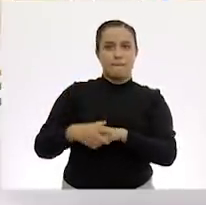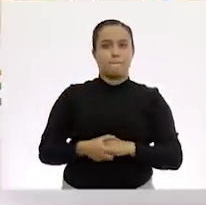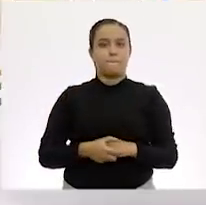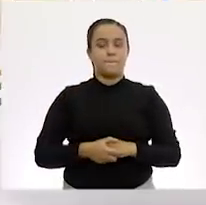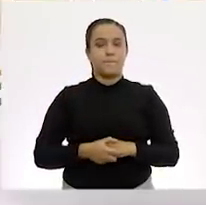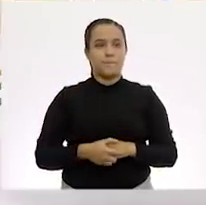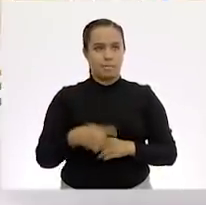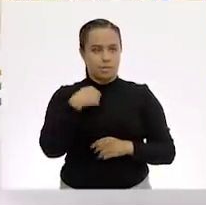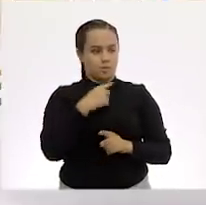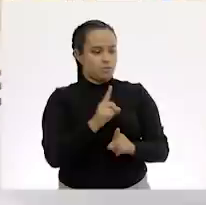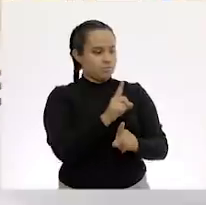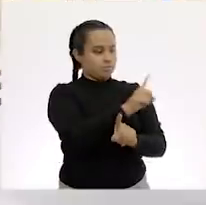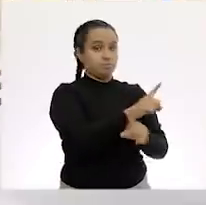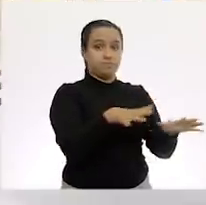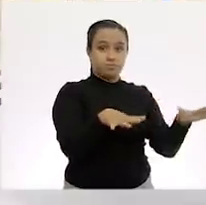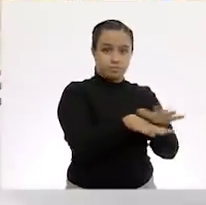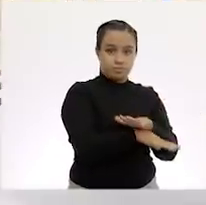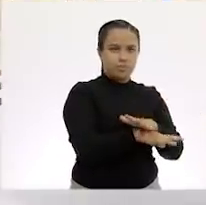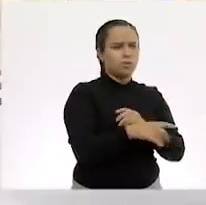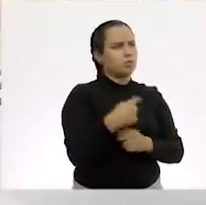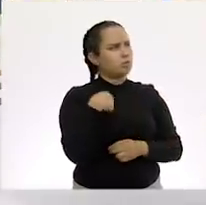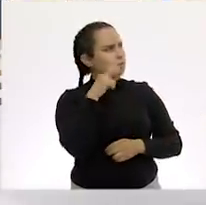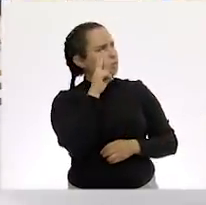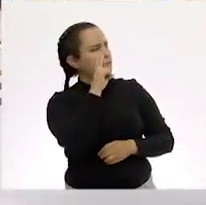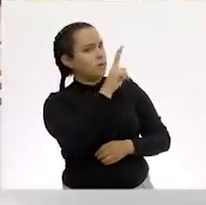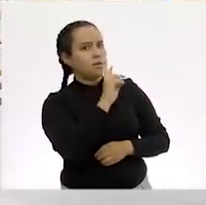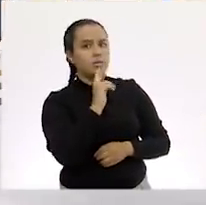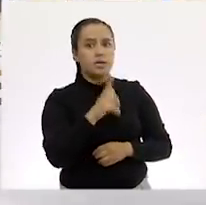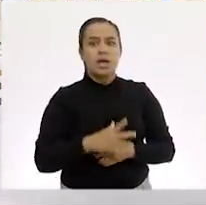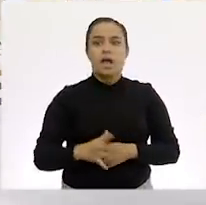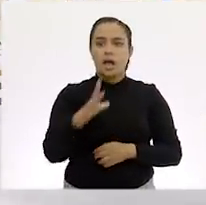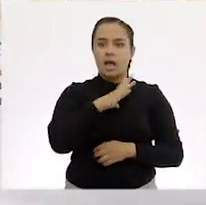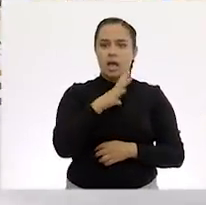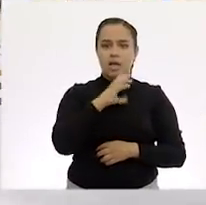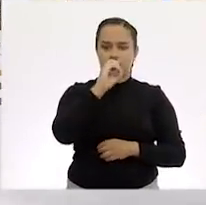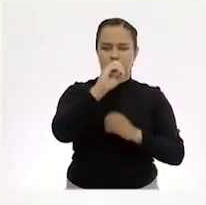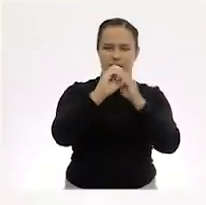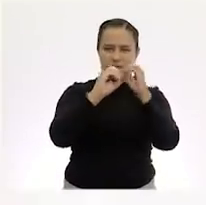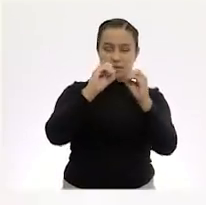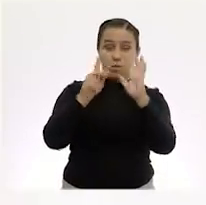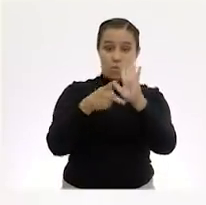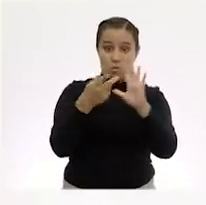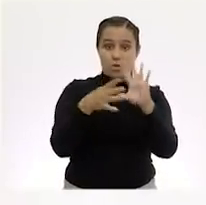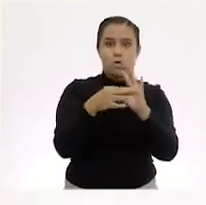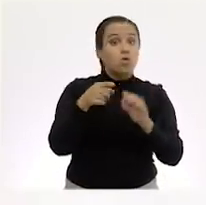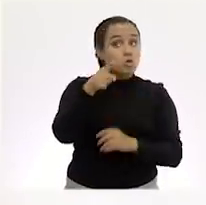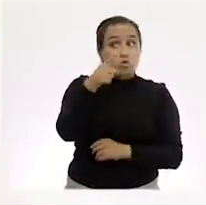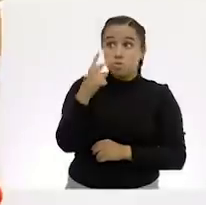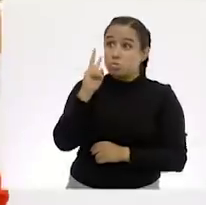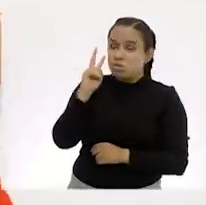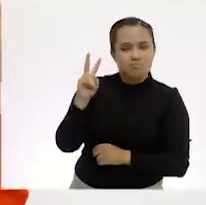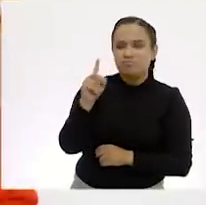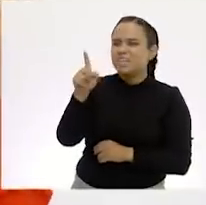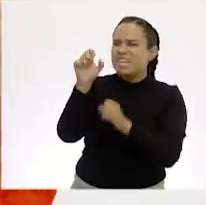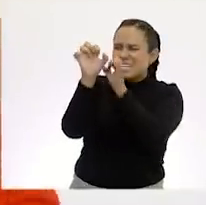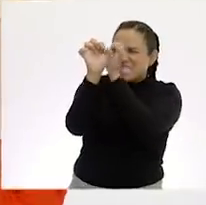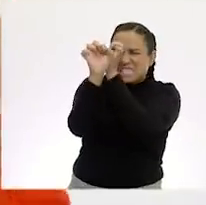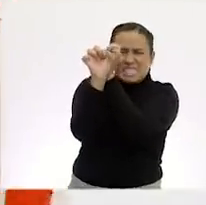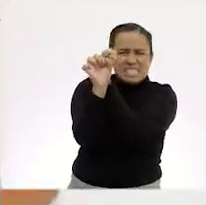Voy a pasarme de este lado para poder ver mejor. Hay pequeñas pelotitas que, como te repito, tú no ves porque son muy